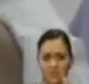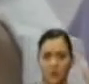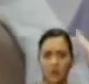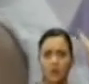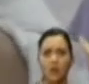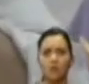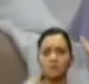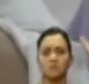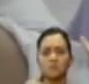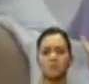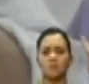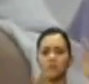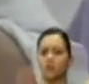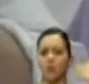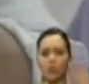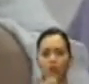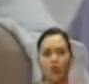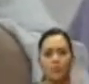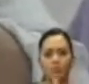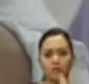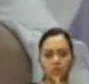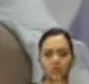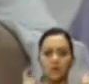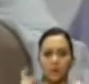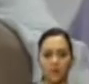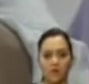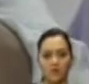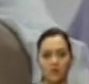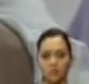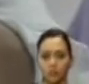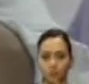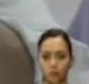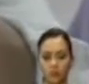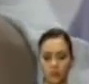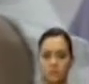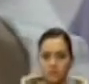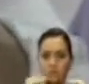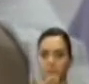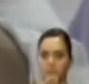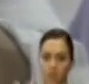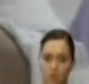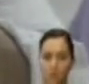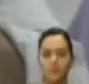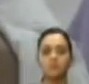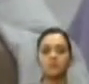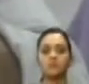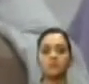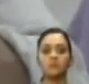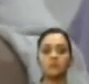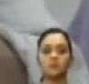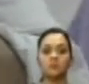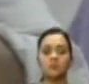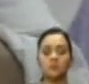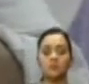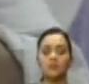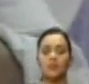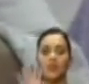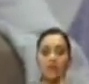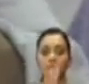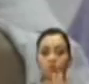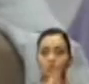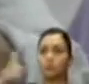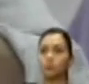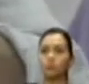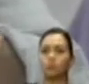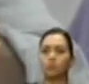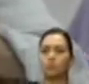esto es algo fundamental para elevar el nivel académico de nuestra educación fiscal. Menos escuelas, pero mejores escuelas. Y eso